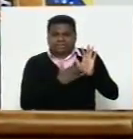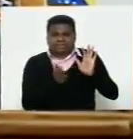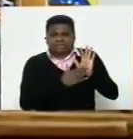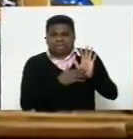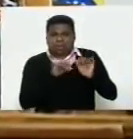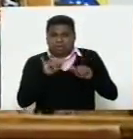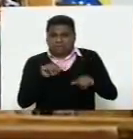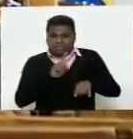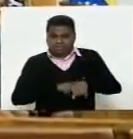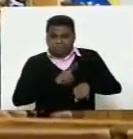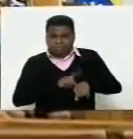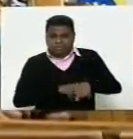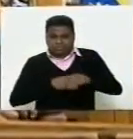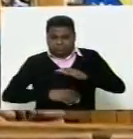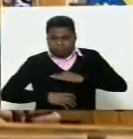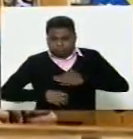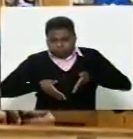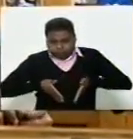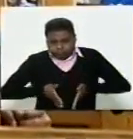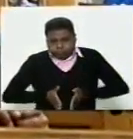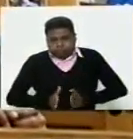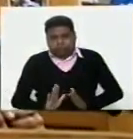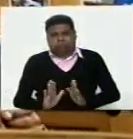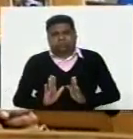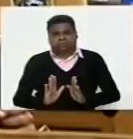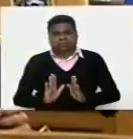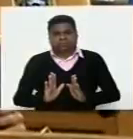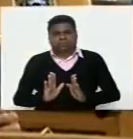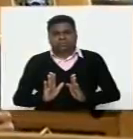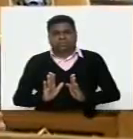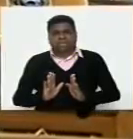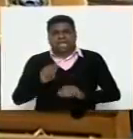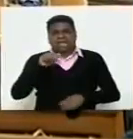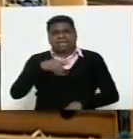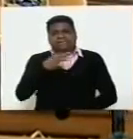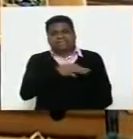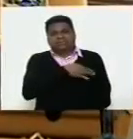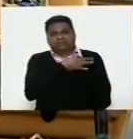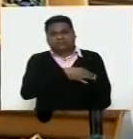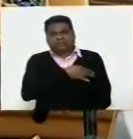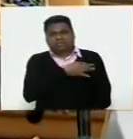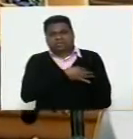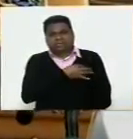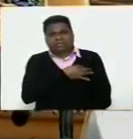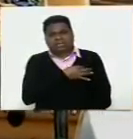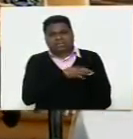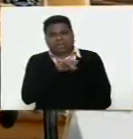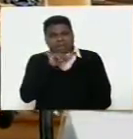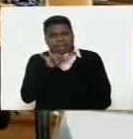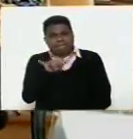instante. Y lamentablemente en esta sociedad, la misma